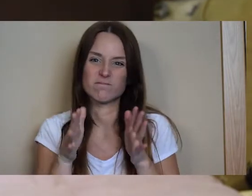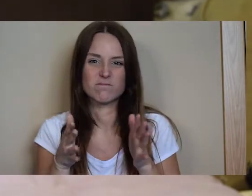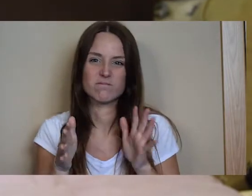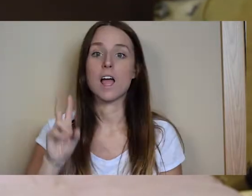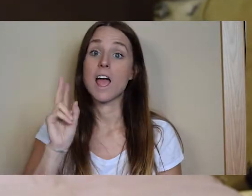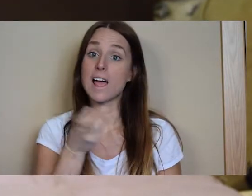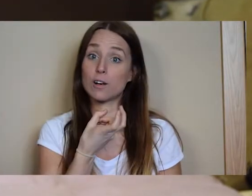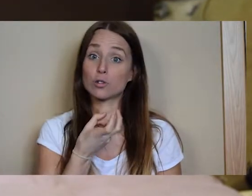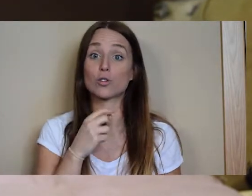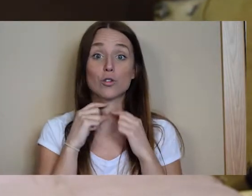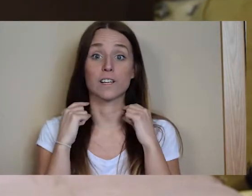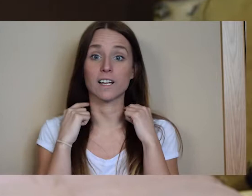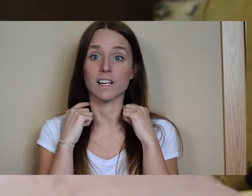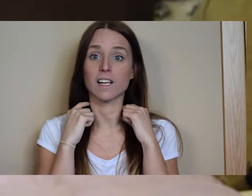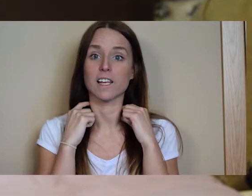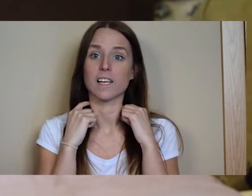,99.